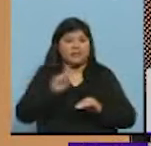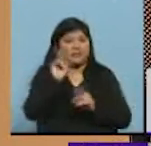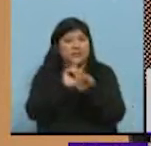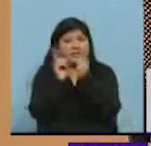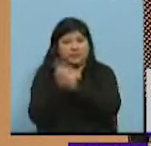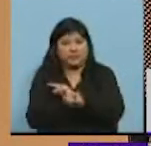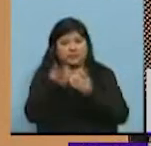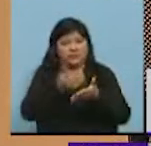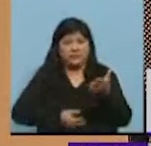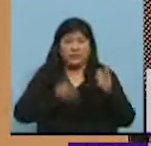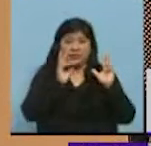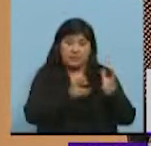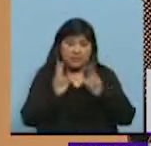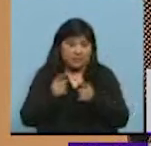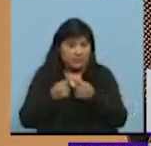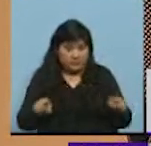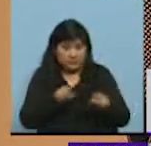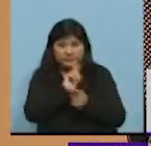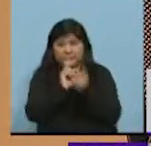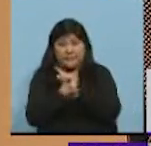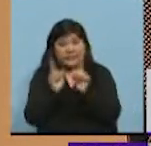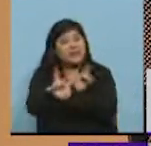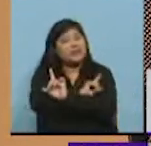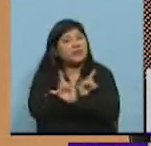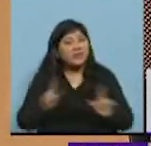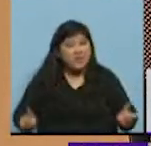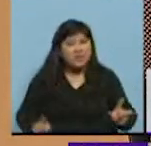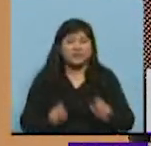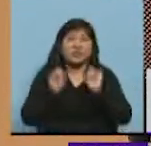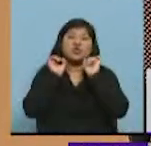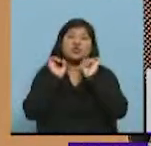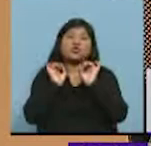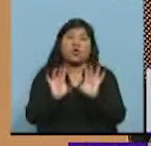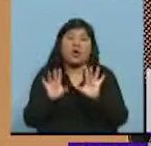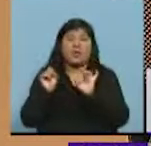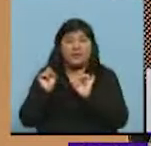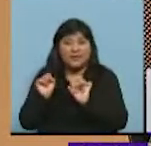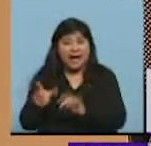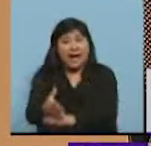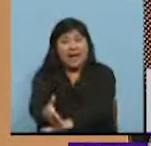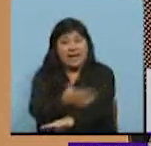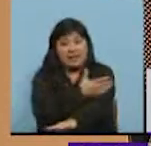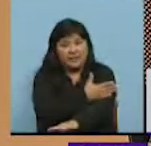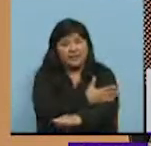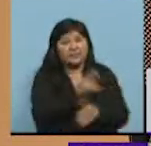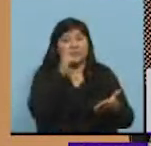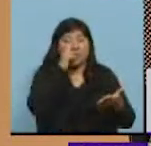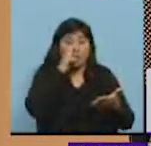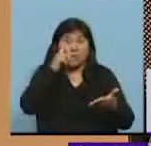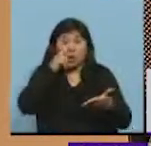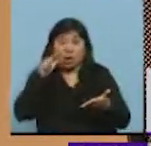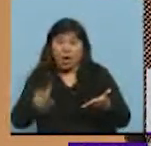ni de vencimientos estamos cobrando exactamente lo que consume el usuario nada más pero de los dos meses